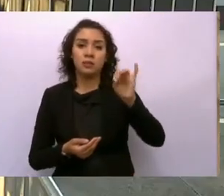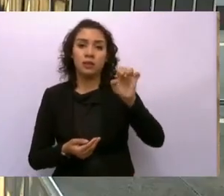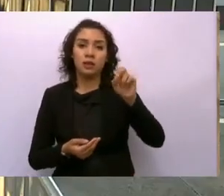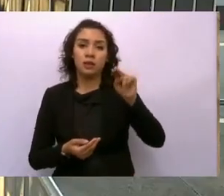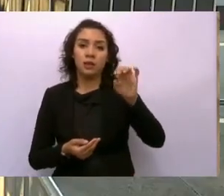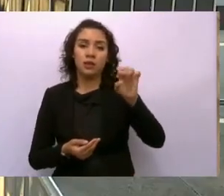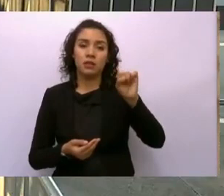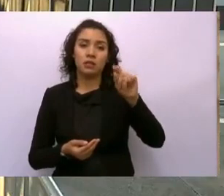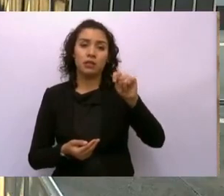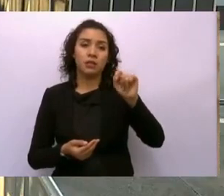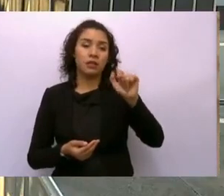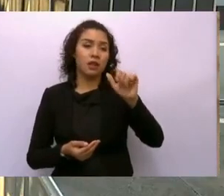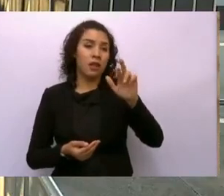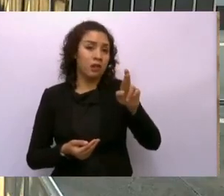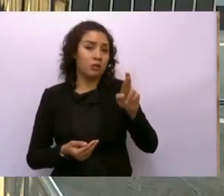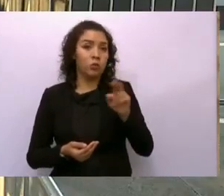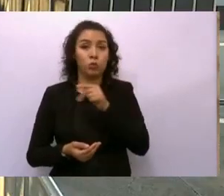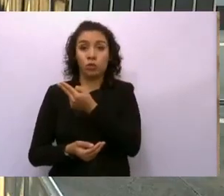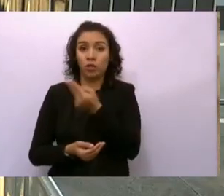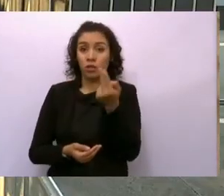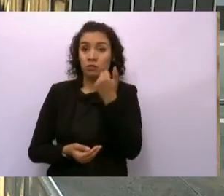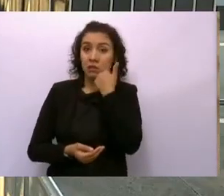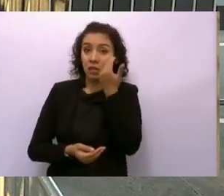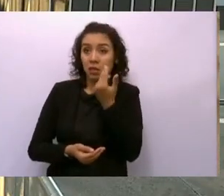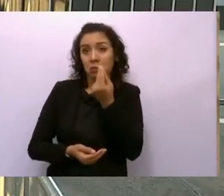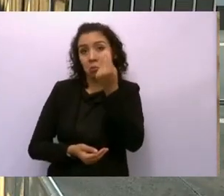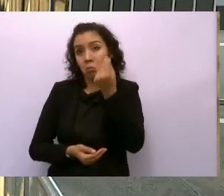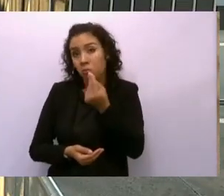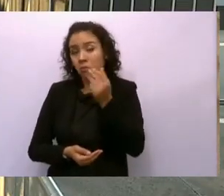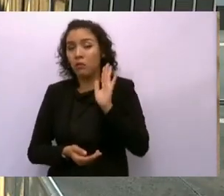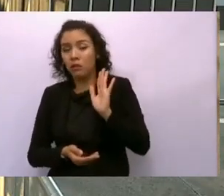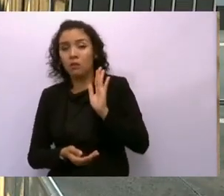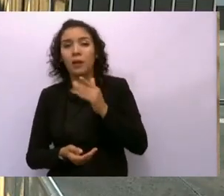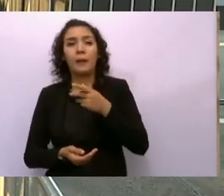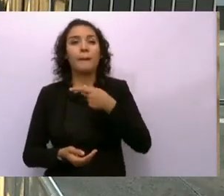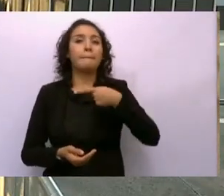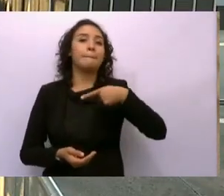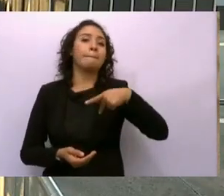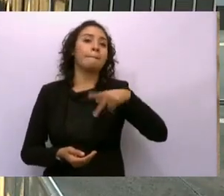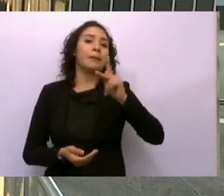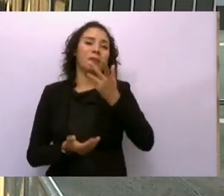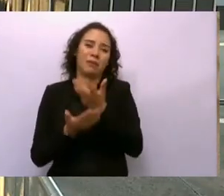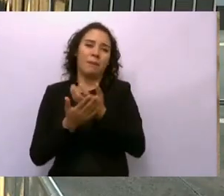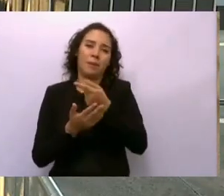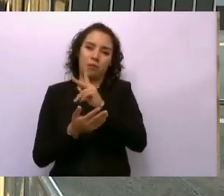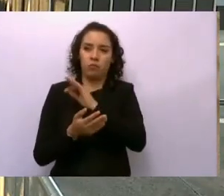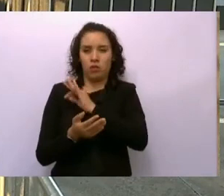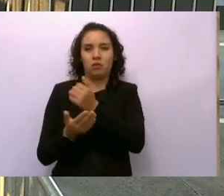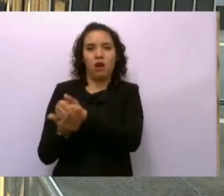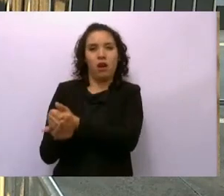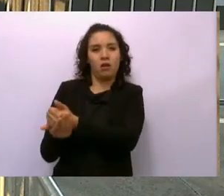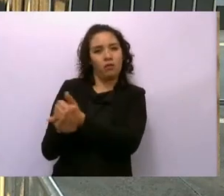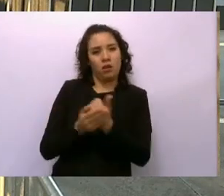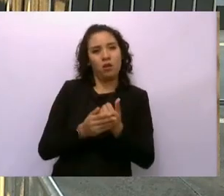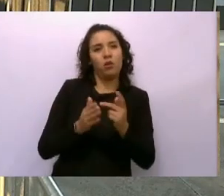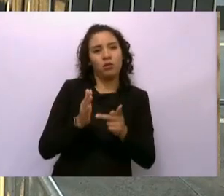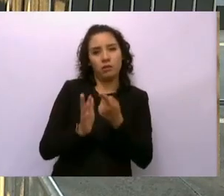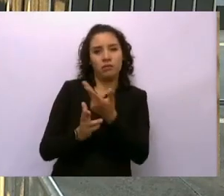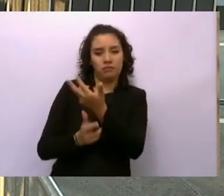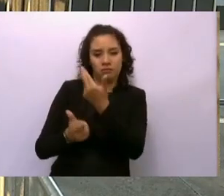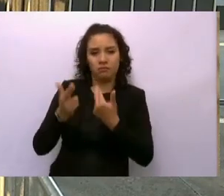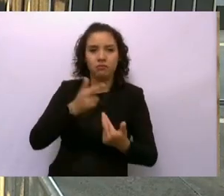Tienen su jubilación, pero podrían ayudarnos